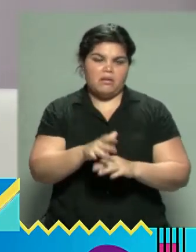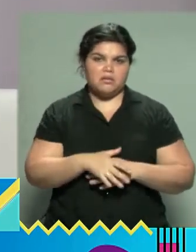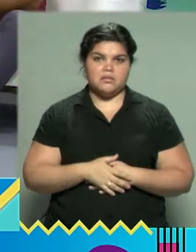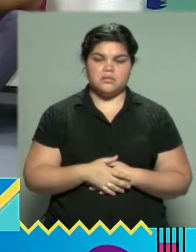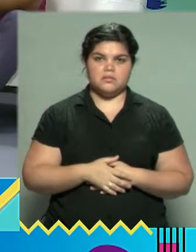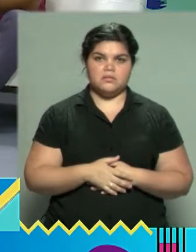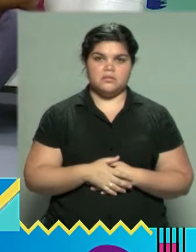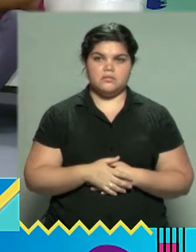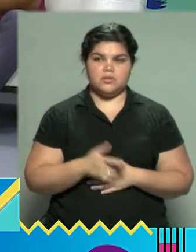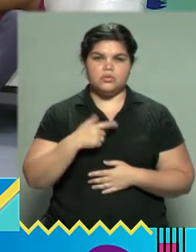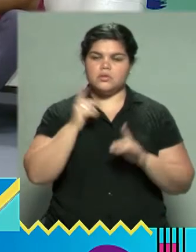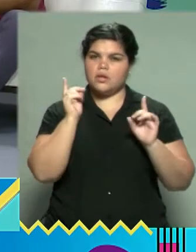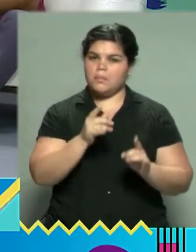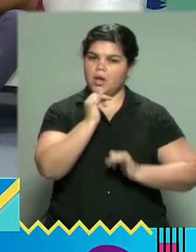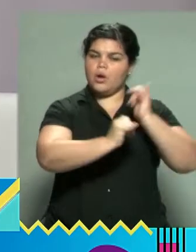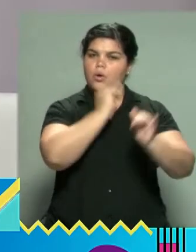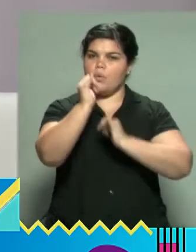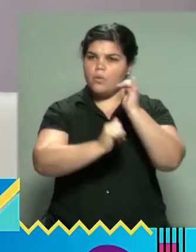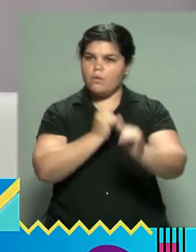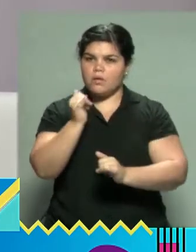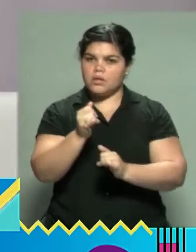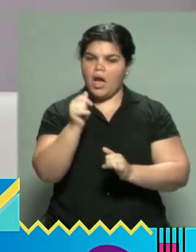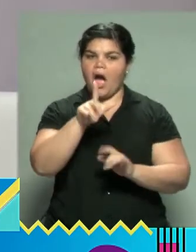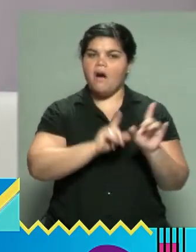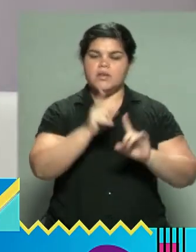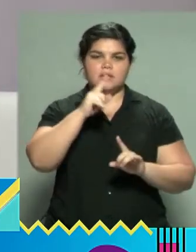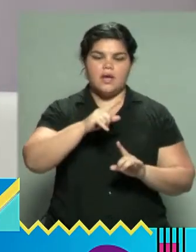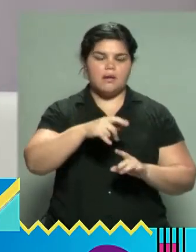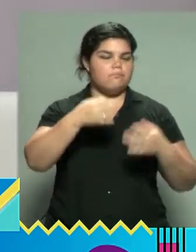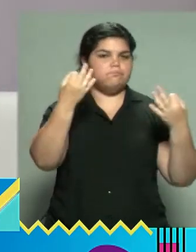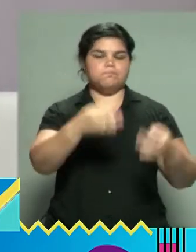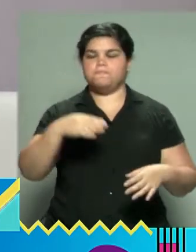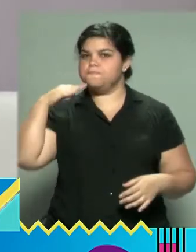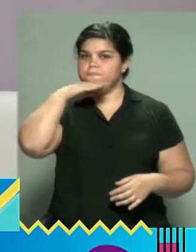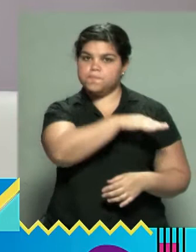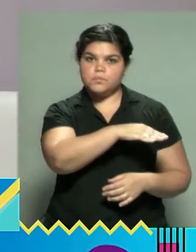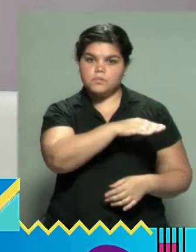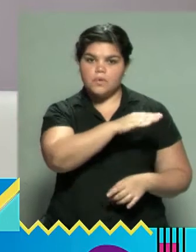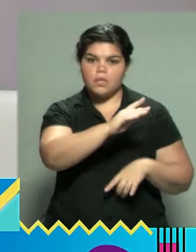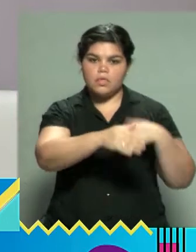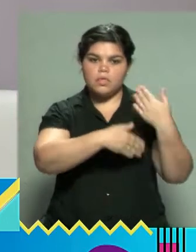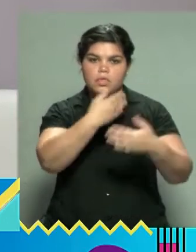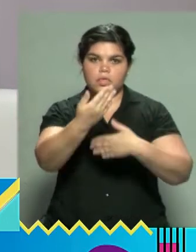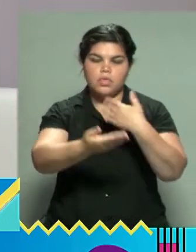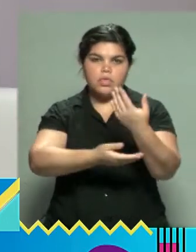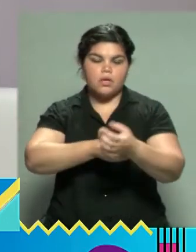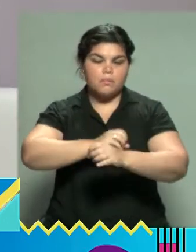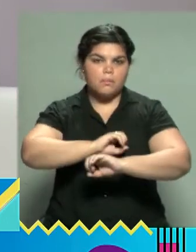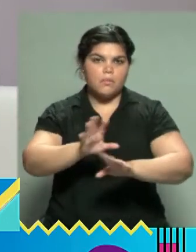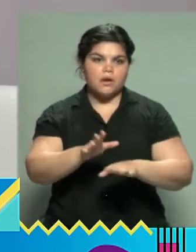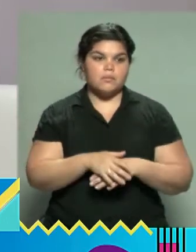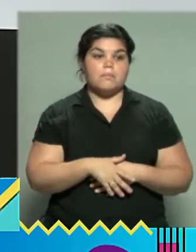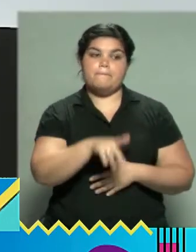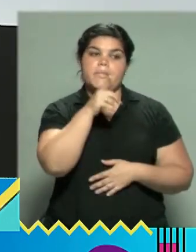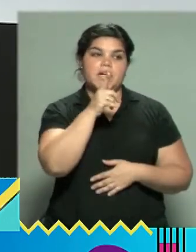uno desenvuelve las cosas idealmente es perfecto, pero al momento del accionar concreto... Creo que es parte del descreimiento no que